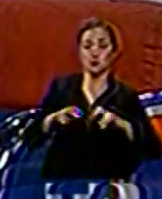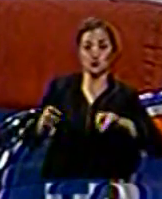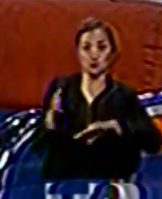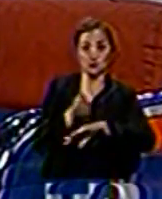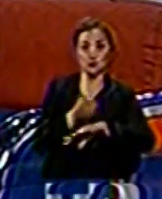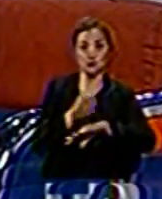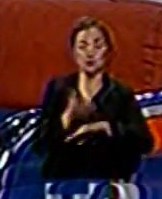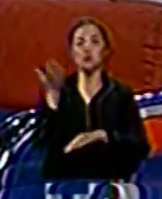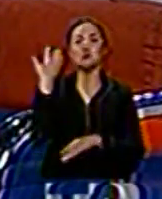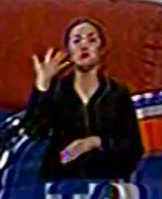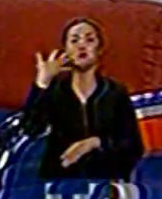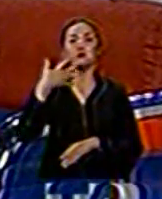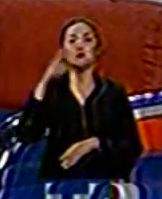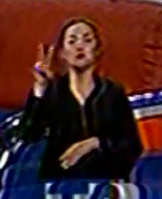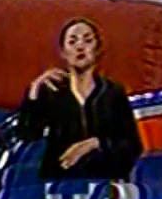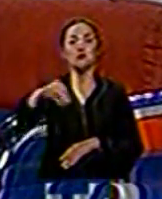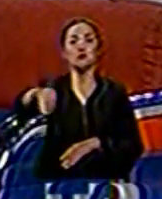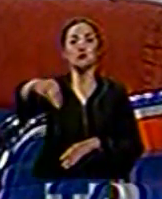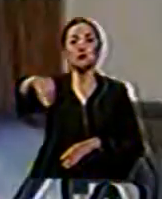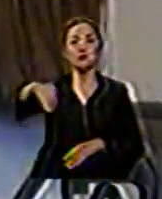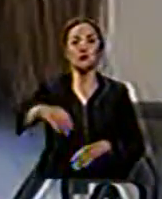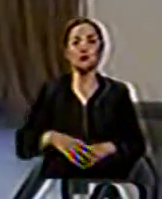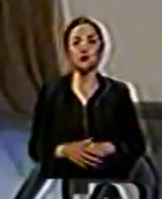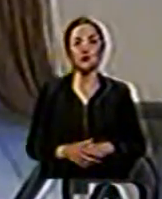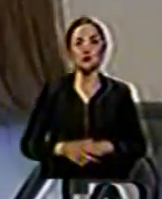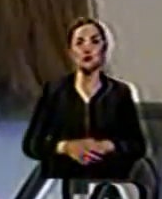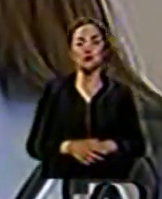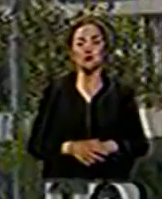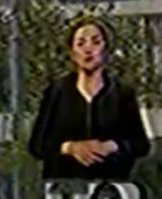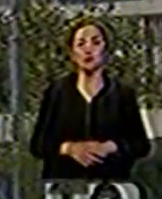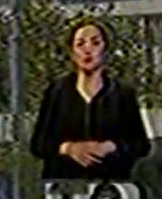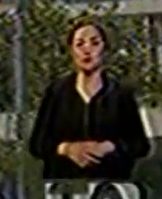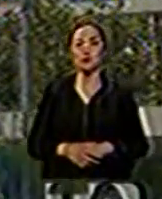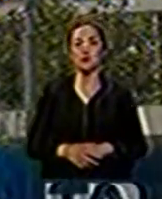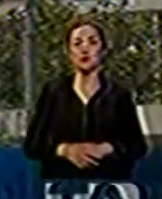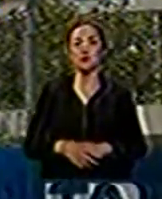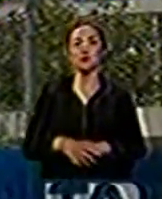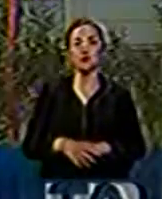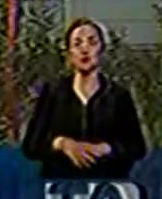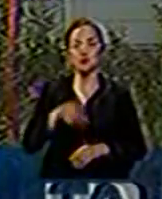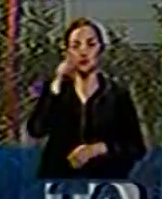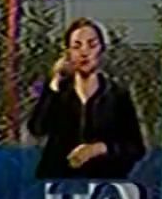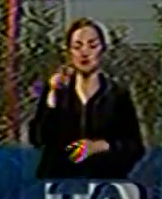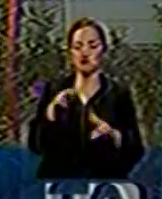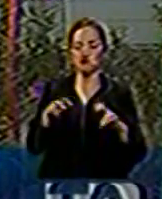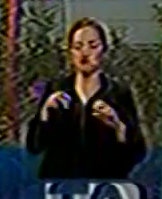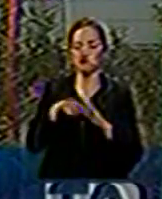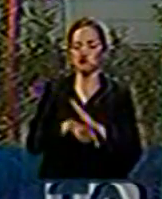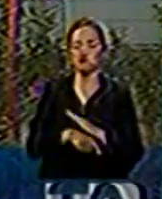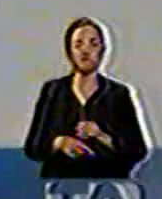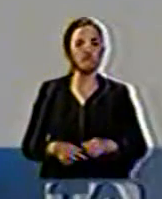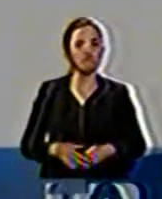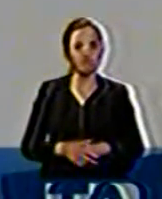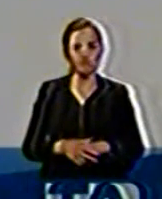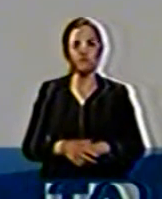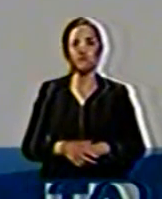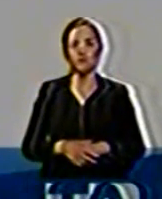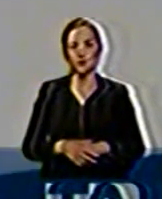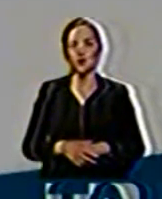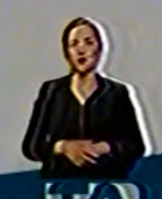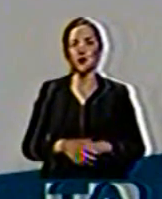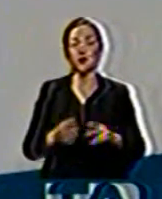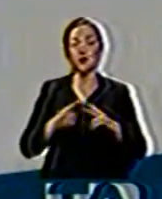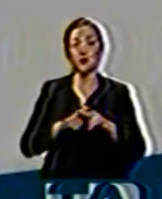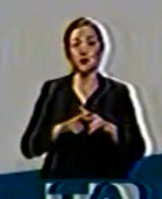previa el pasado miércoles. María Alejandra Vicuña está bajo la lupa de la Fiscalía General del Estado. Las